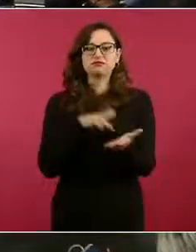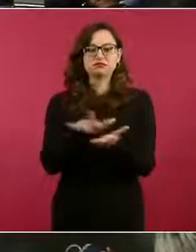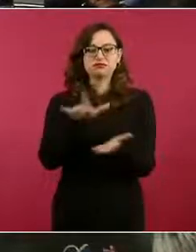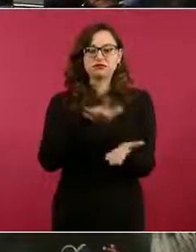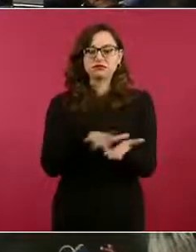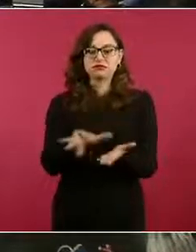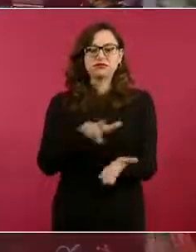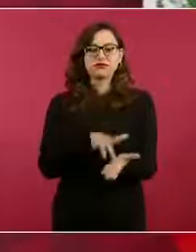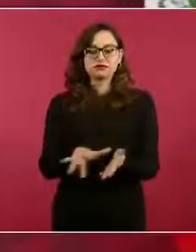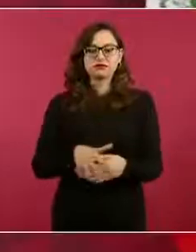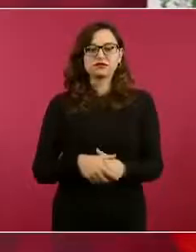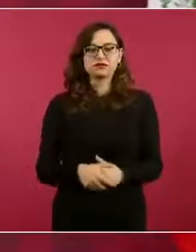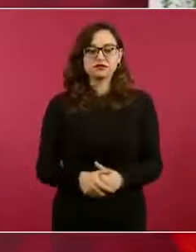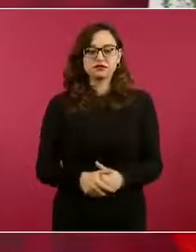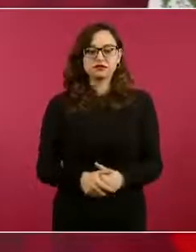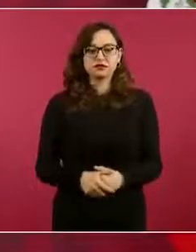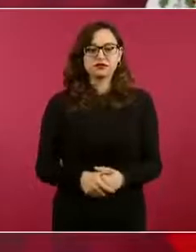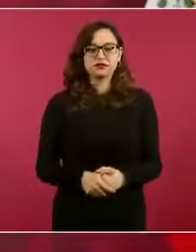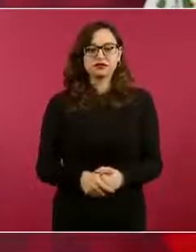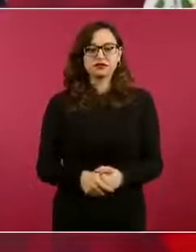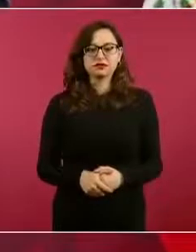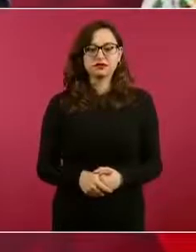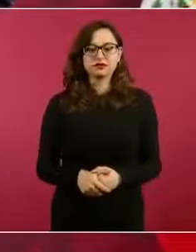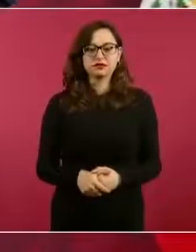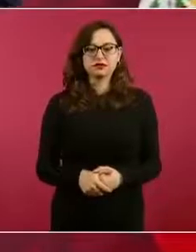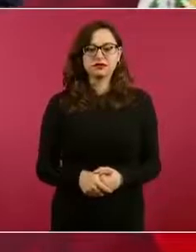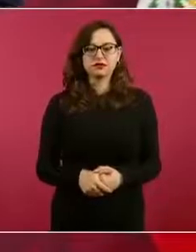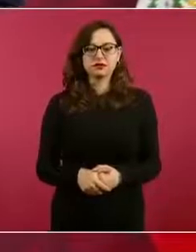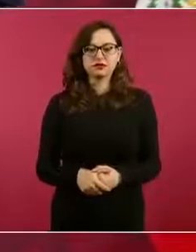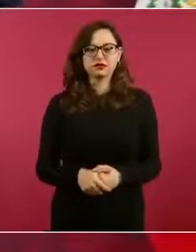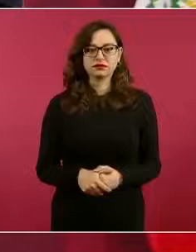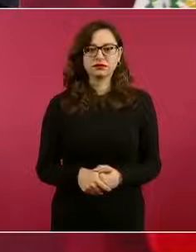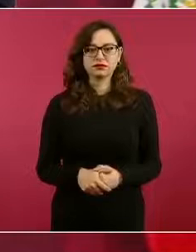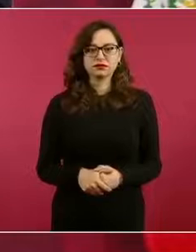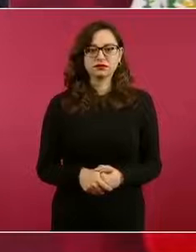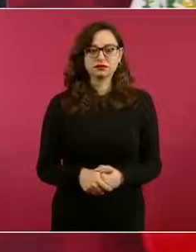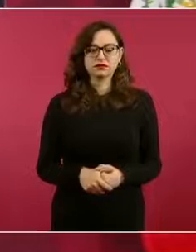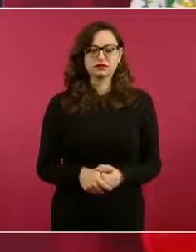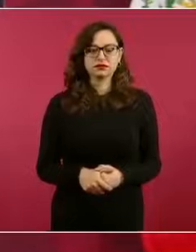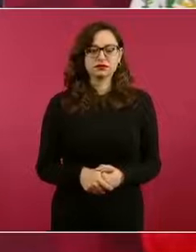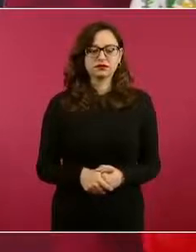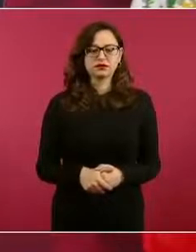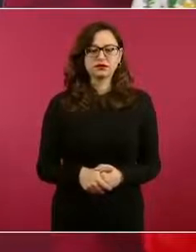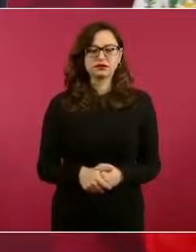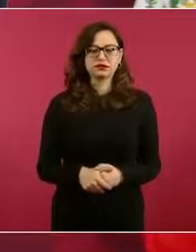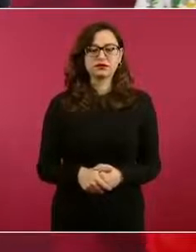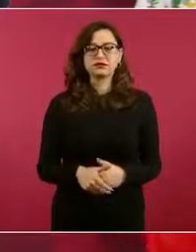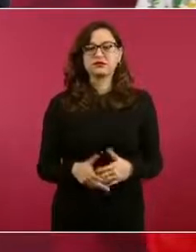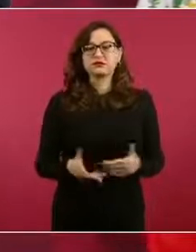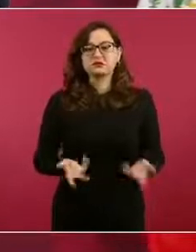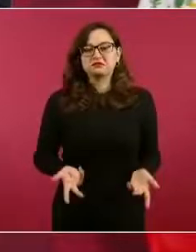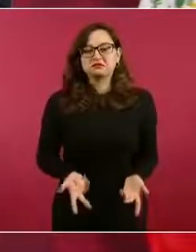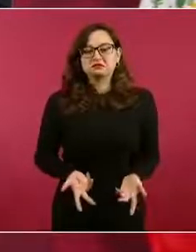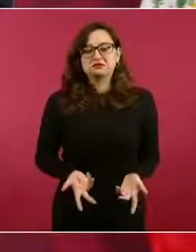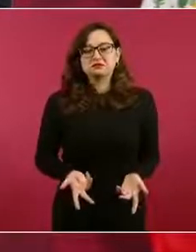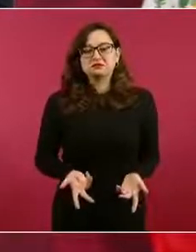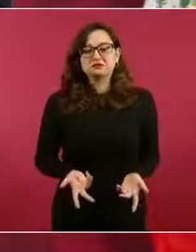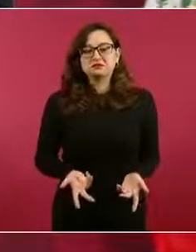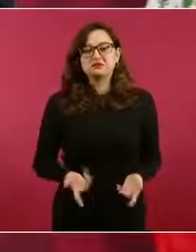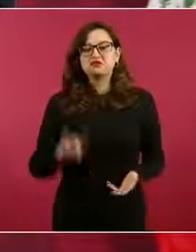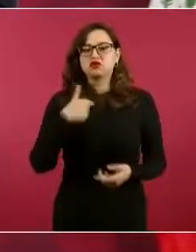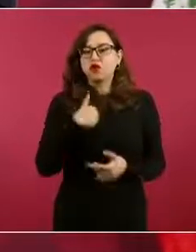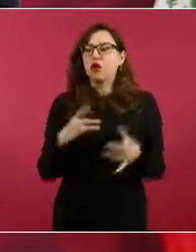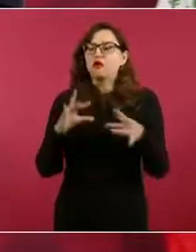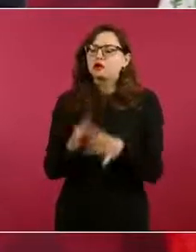Bueno, el caso es que casi está platicando y él